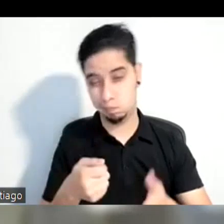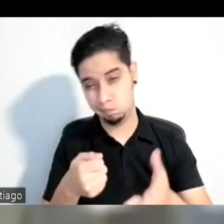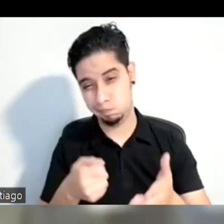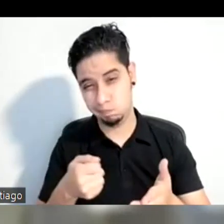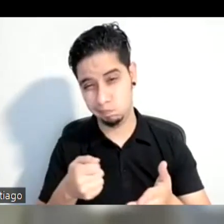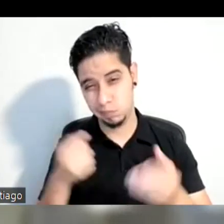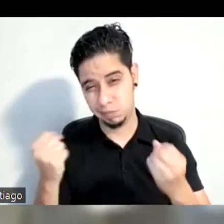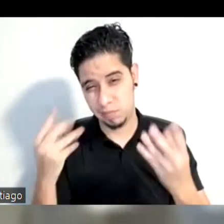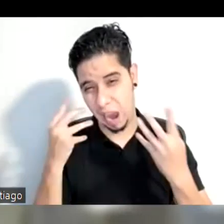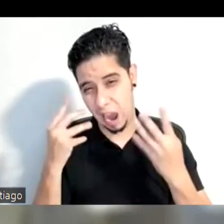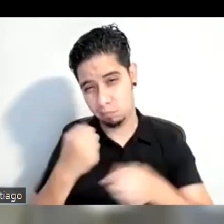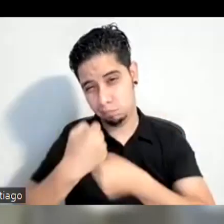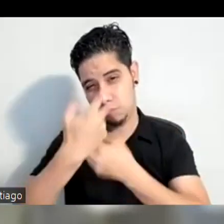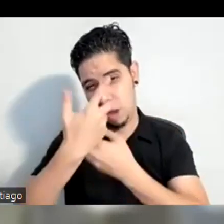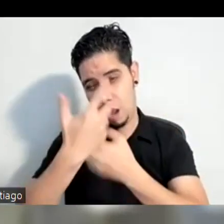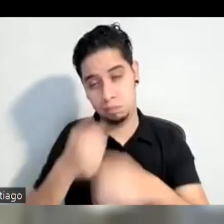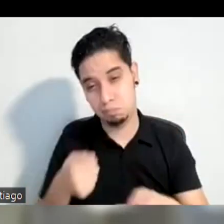puerta. Si puedes gritar,